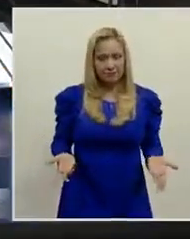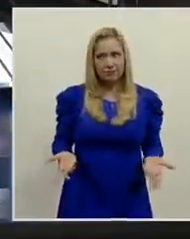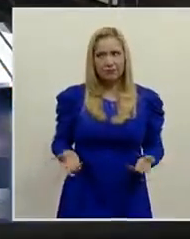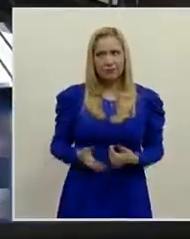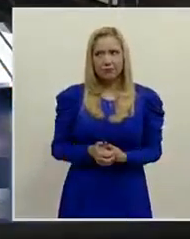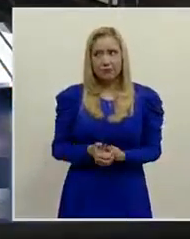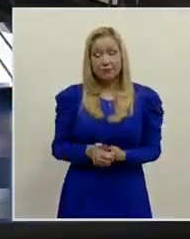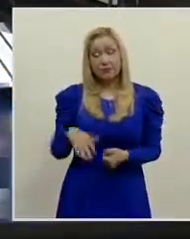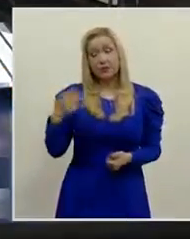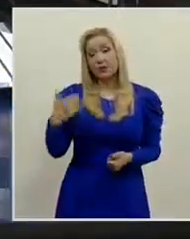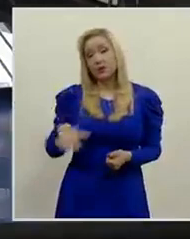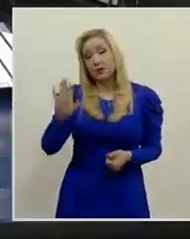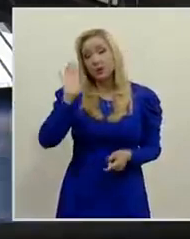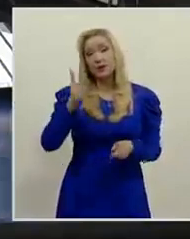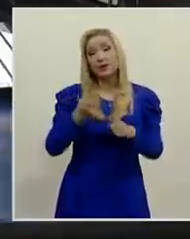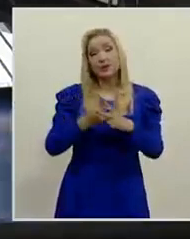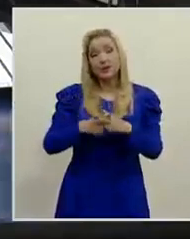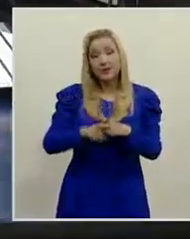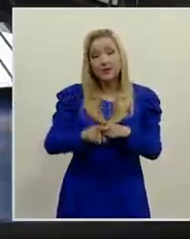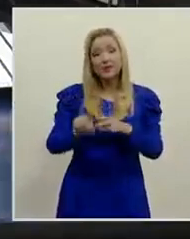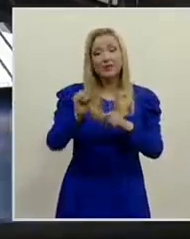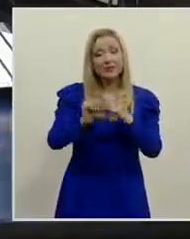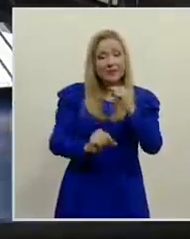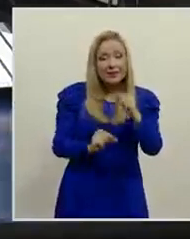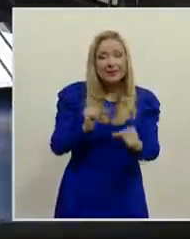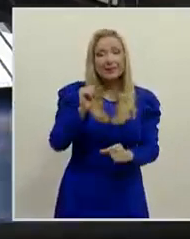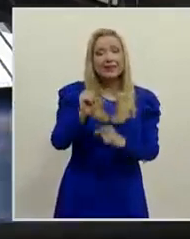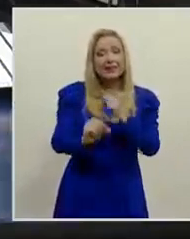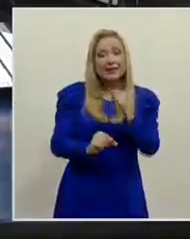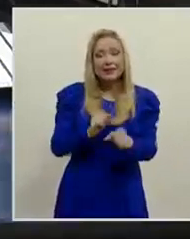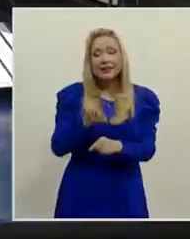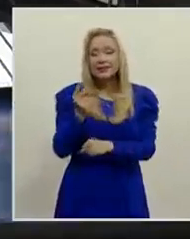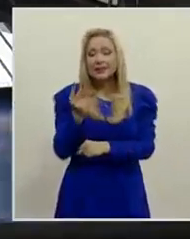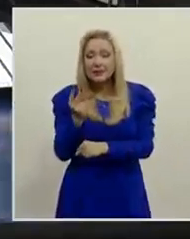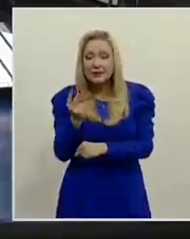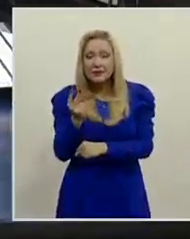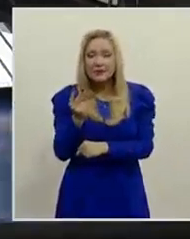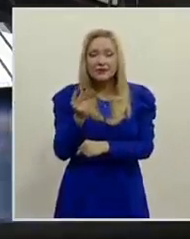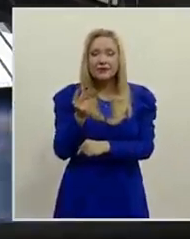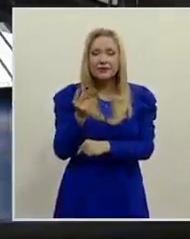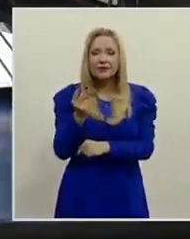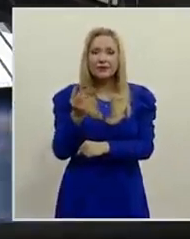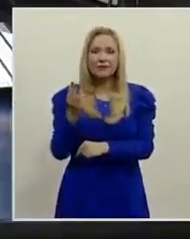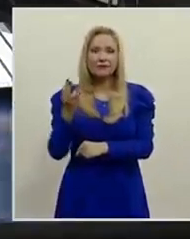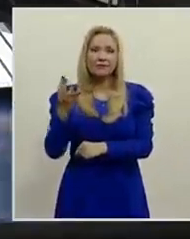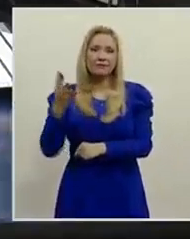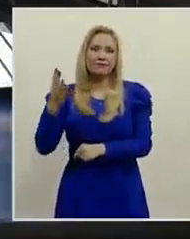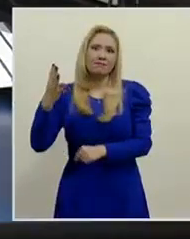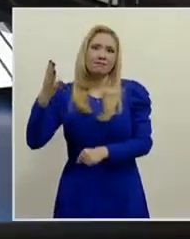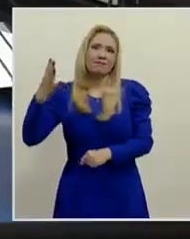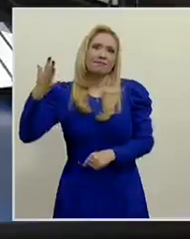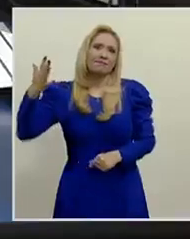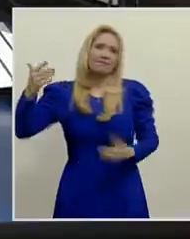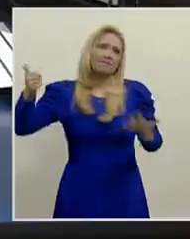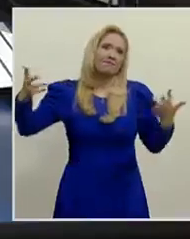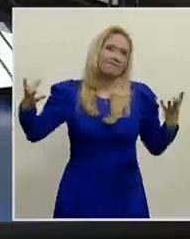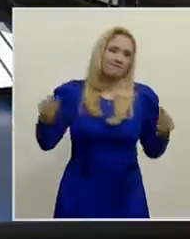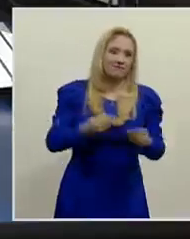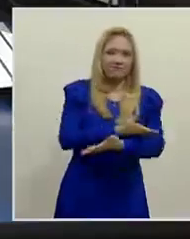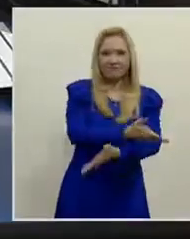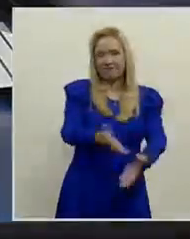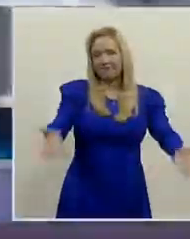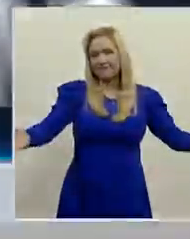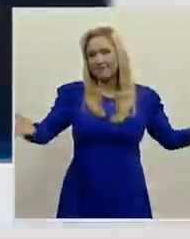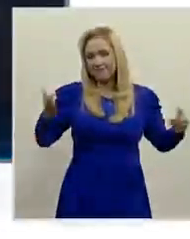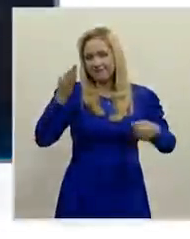pues te digo, de ahí empecé, es como todo, ¿no? Empiezas con dos maquinitas y se van haciendo cuatro, y al rato ya se hace lo